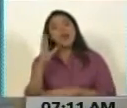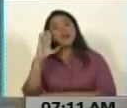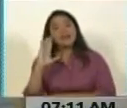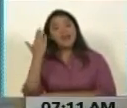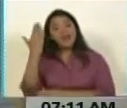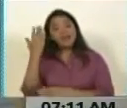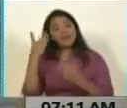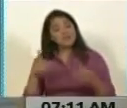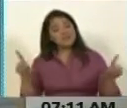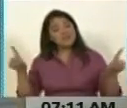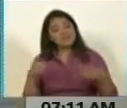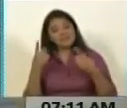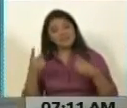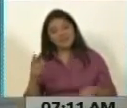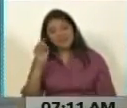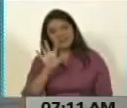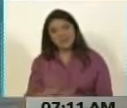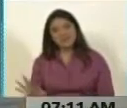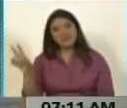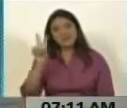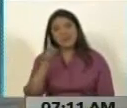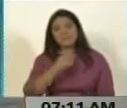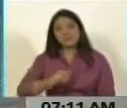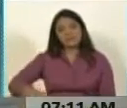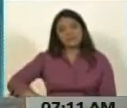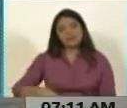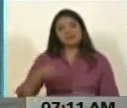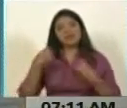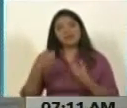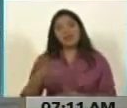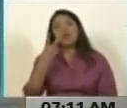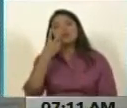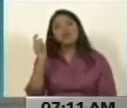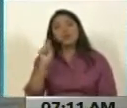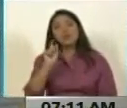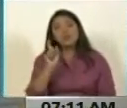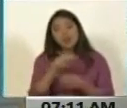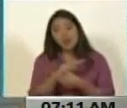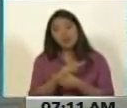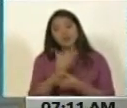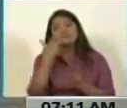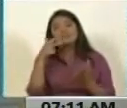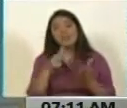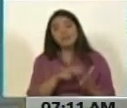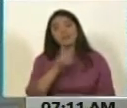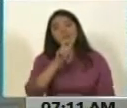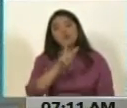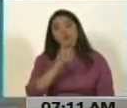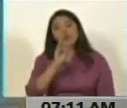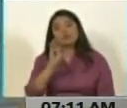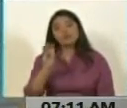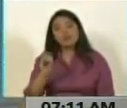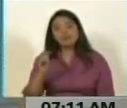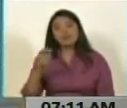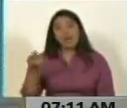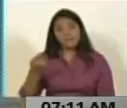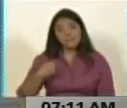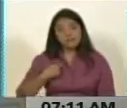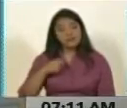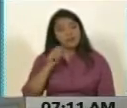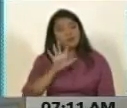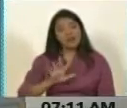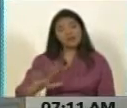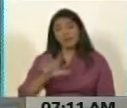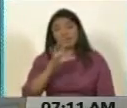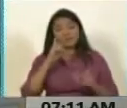Musical de nuestro país. El presidente otorgó el 2 de agosto 3.210 pensiones para cultores y cultoras de nuestro